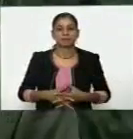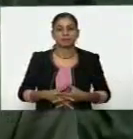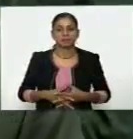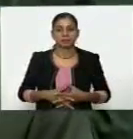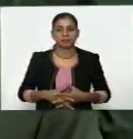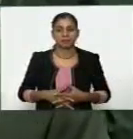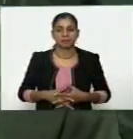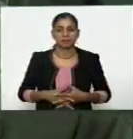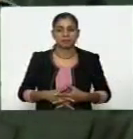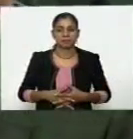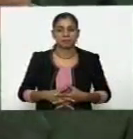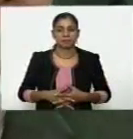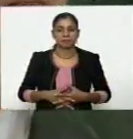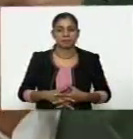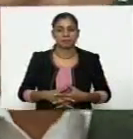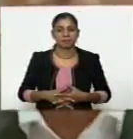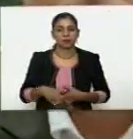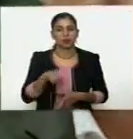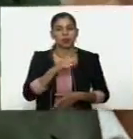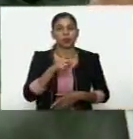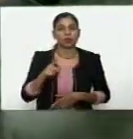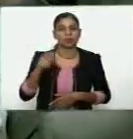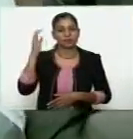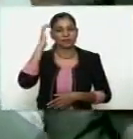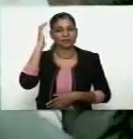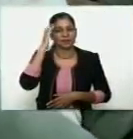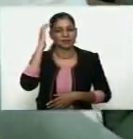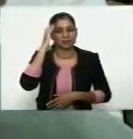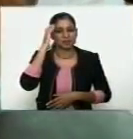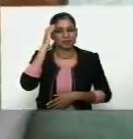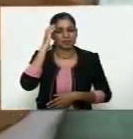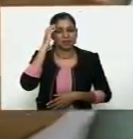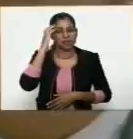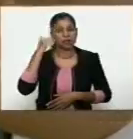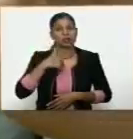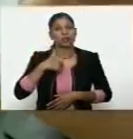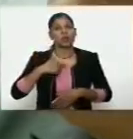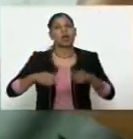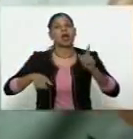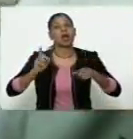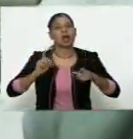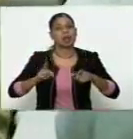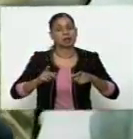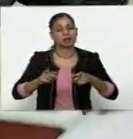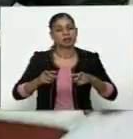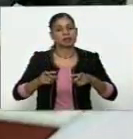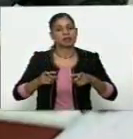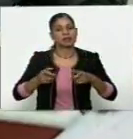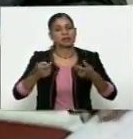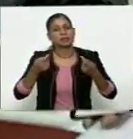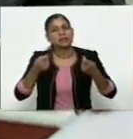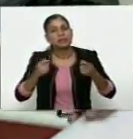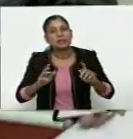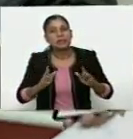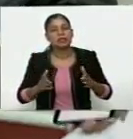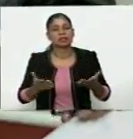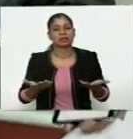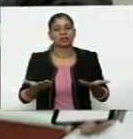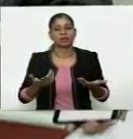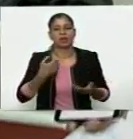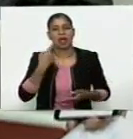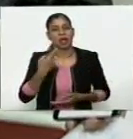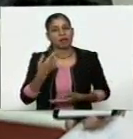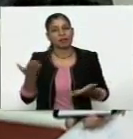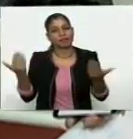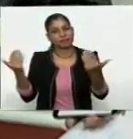Thorium, ustedes saben, yo a veces trato de decir en el programa, sentémonos un momento, por